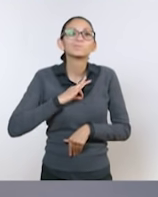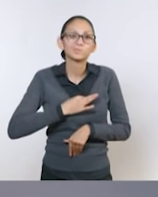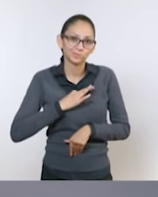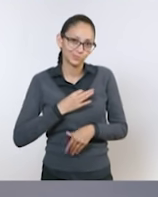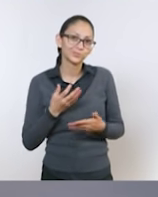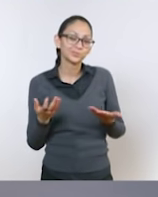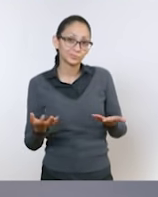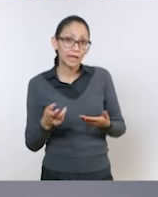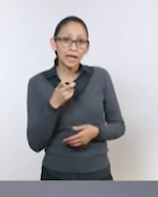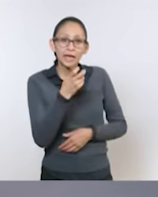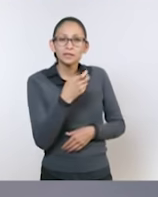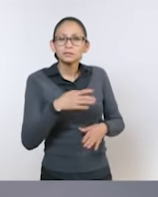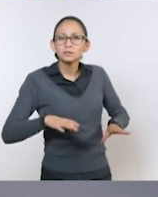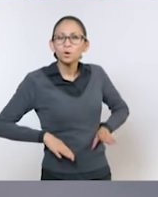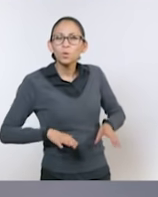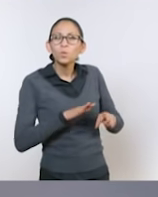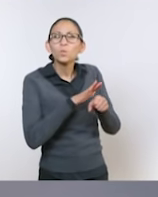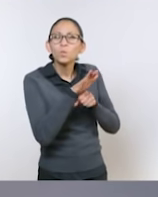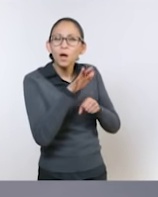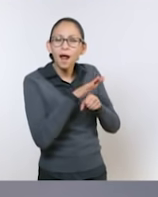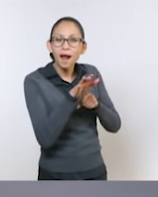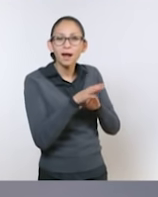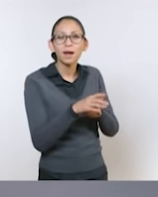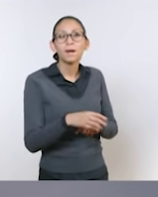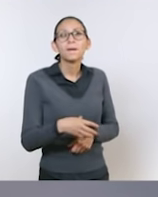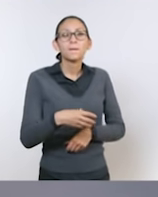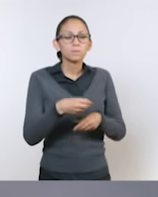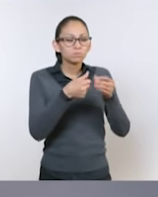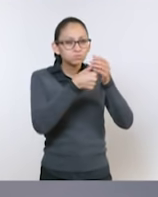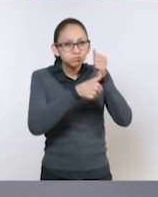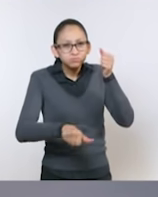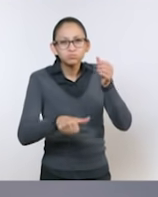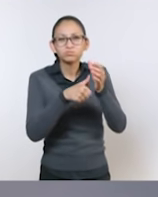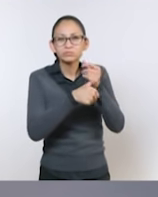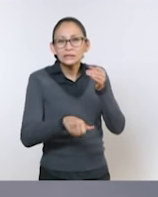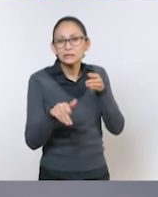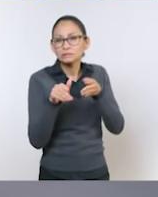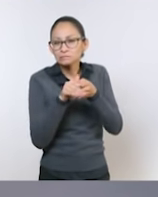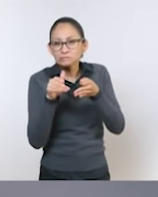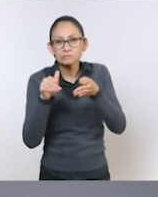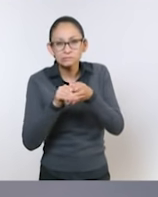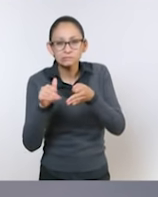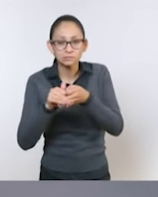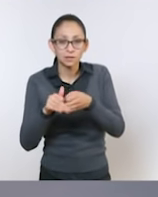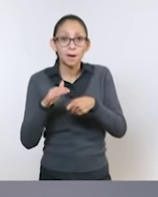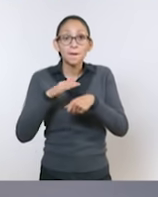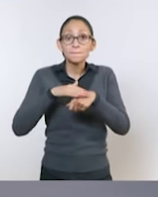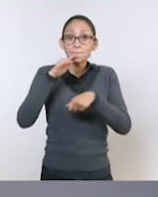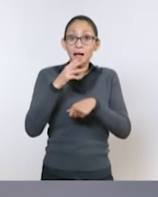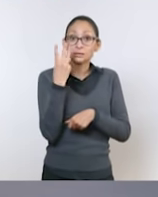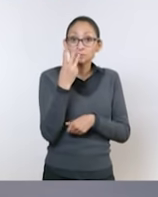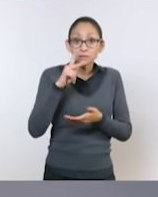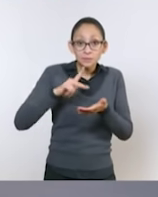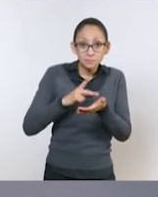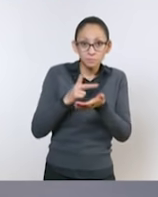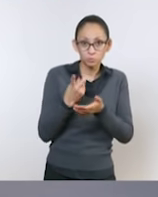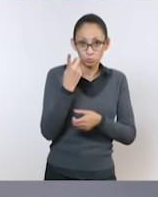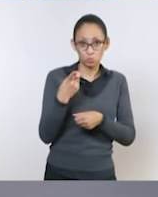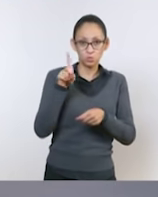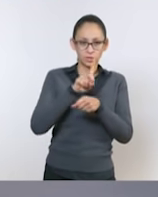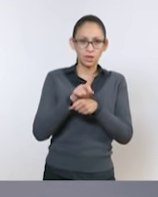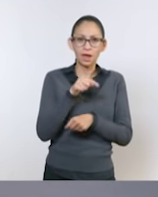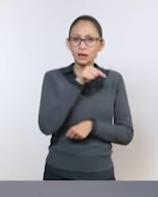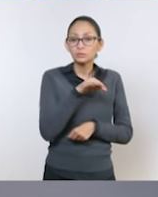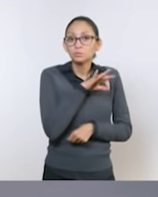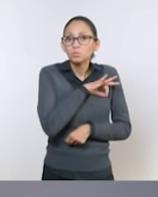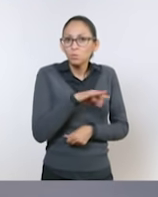general infecciosa, que se caracteriza por evacuaciones líquidas, aguadas y frecuentes, más de 3